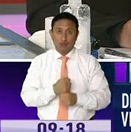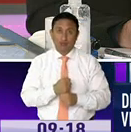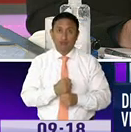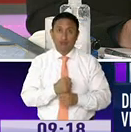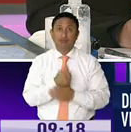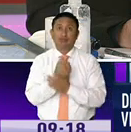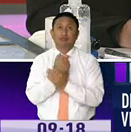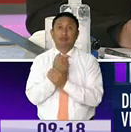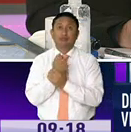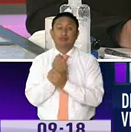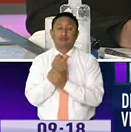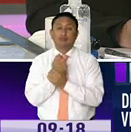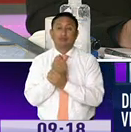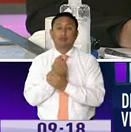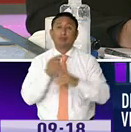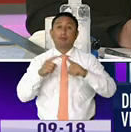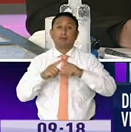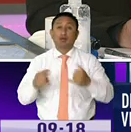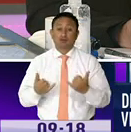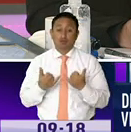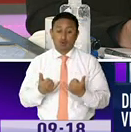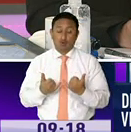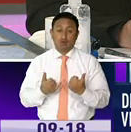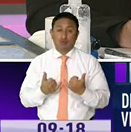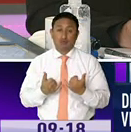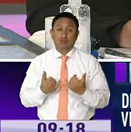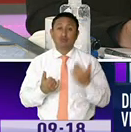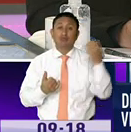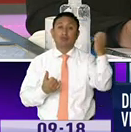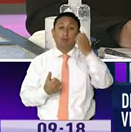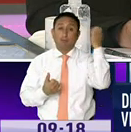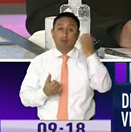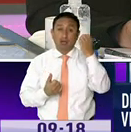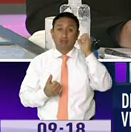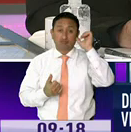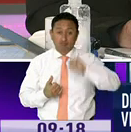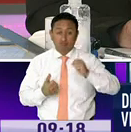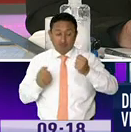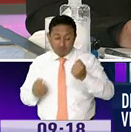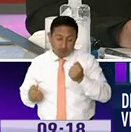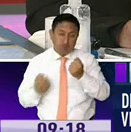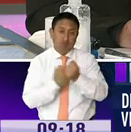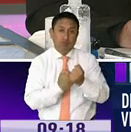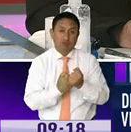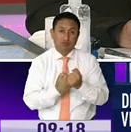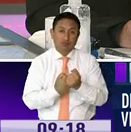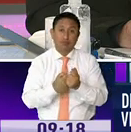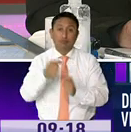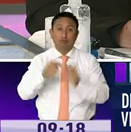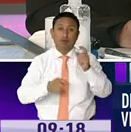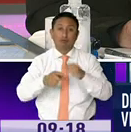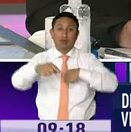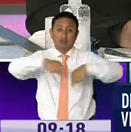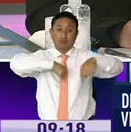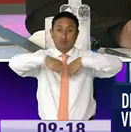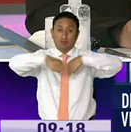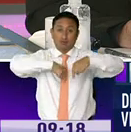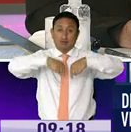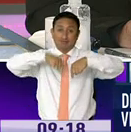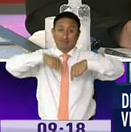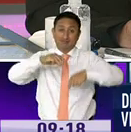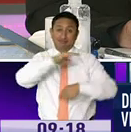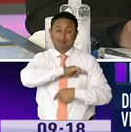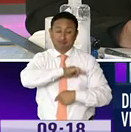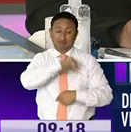acuerdo. Pero ahora nosotros en este estado de excepción como institución también nos hemos sumado con nuestro cuerpo de agentes metropolitanos y